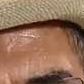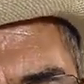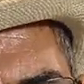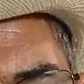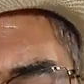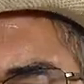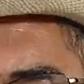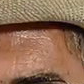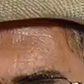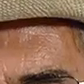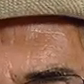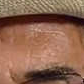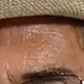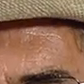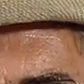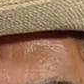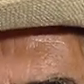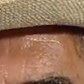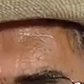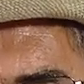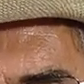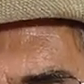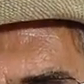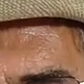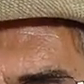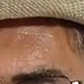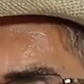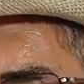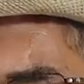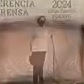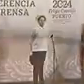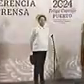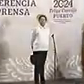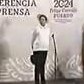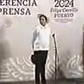había intercambio cultural con otros medios.